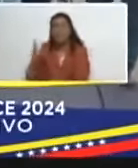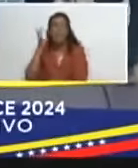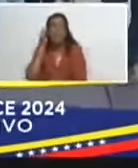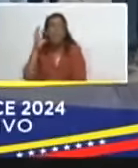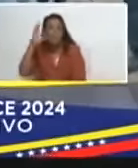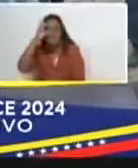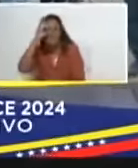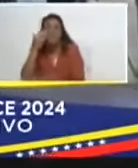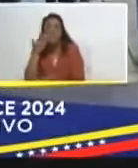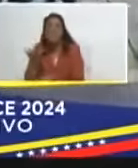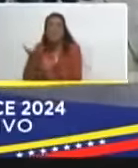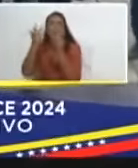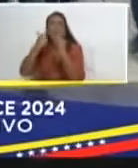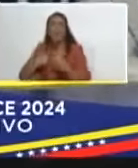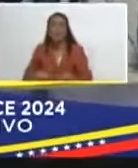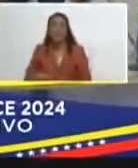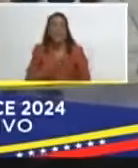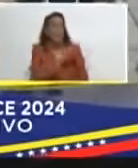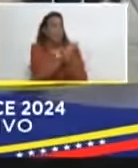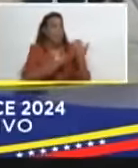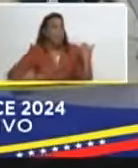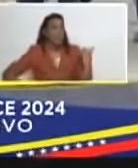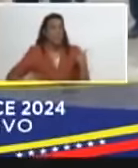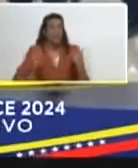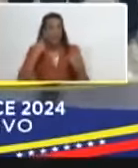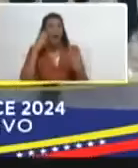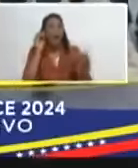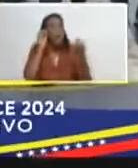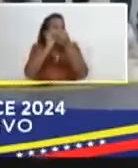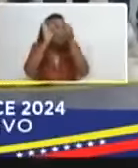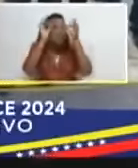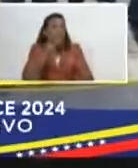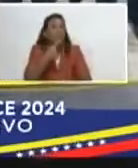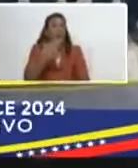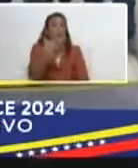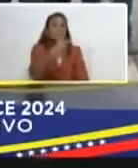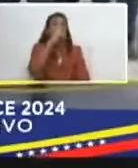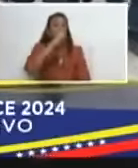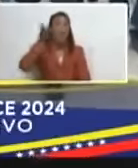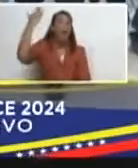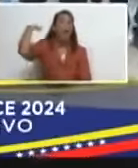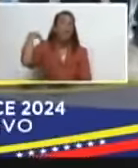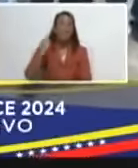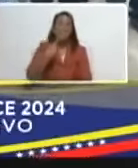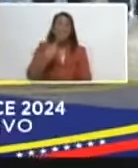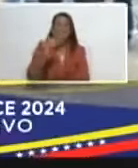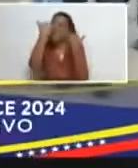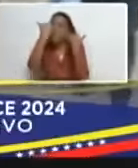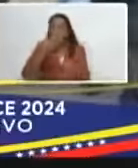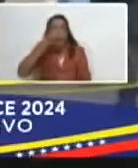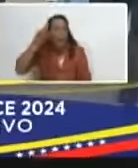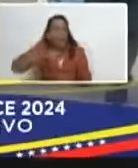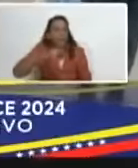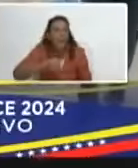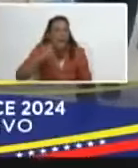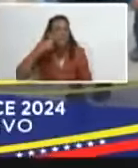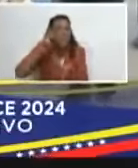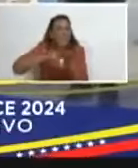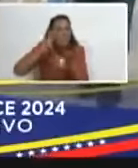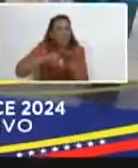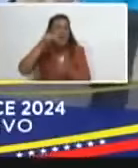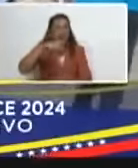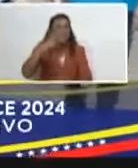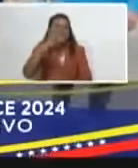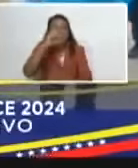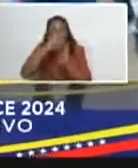ejecutiva de la República? Presidente, que su profecía se cumplió. Hace 5 años usted dijo lo que está ocurriendo hoy. 5 años más tarde es